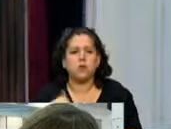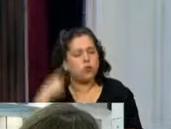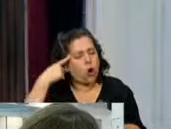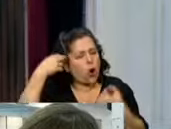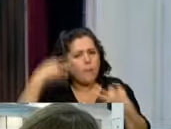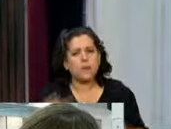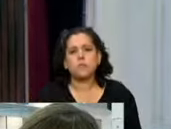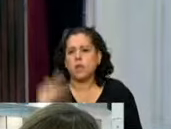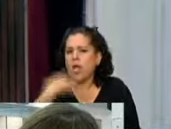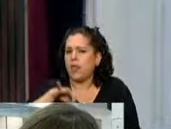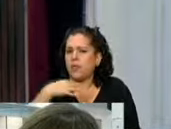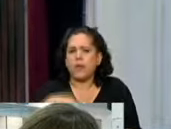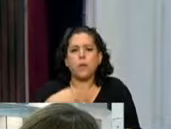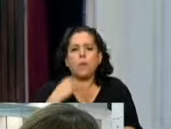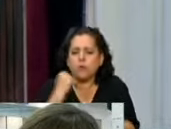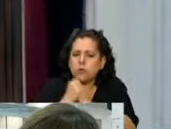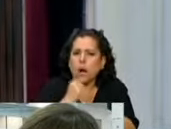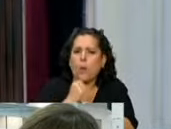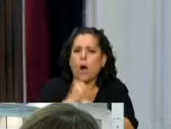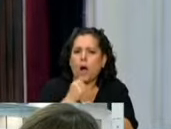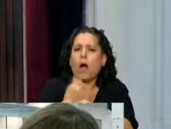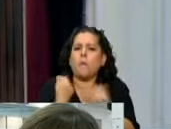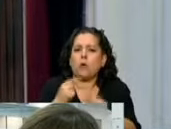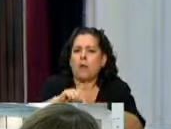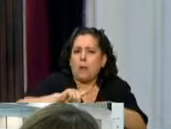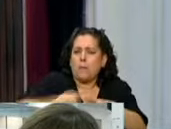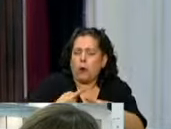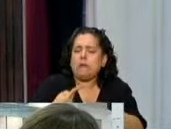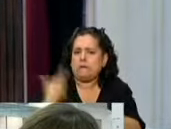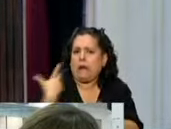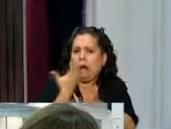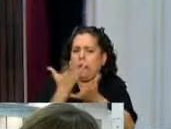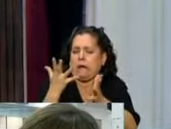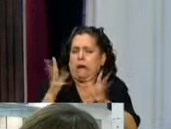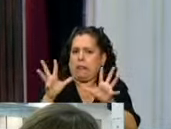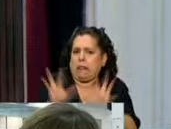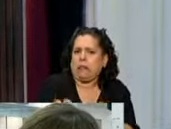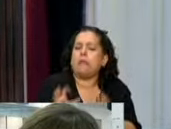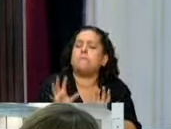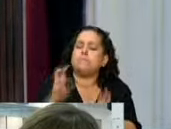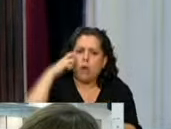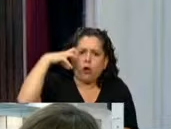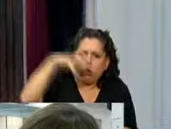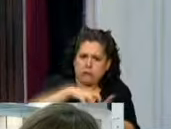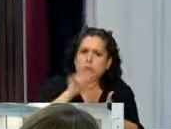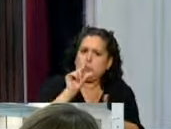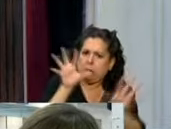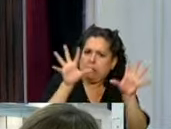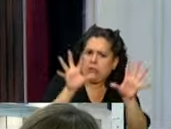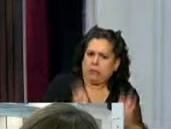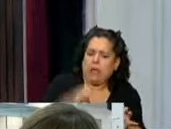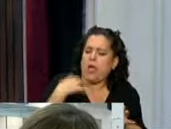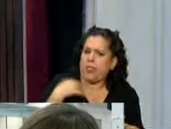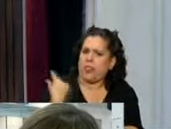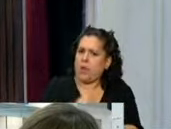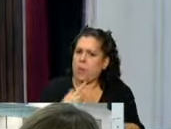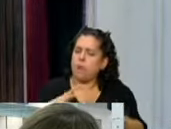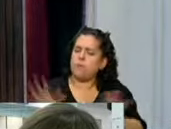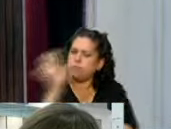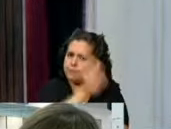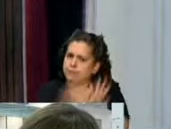también de presupuesto para recién ahí poder llevarlo al recinto Acá hay un problema agregado que es el kirchnerismo Sí porque el